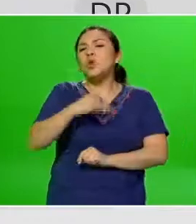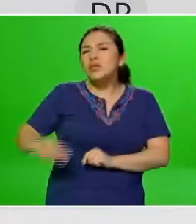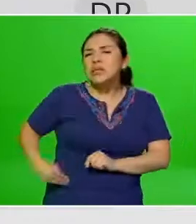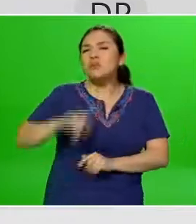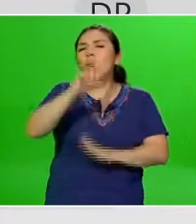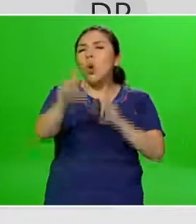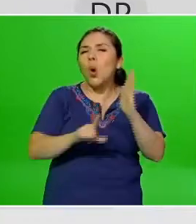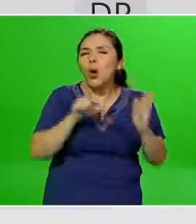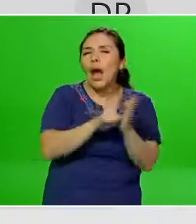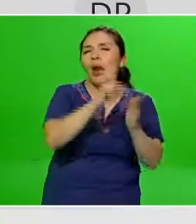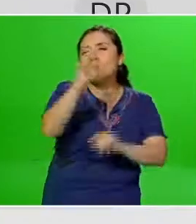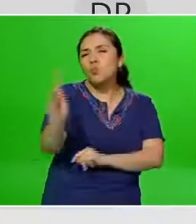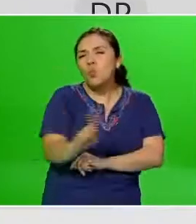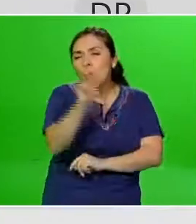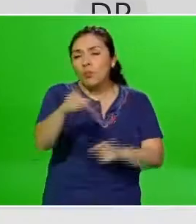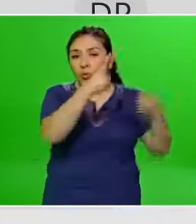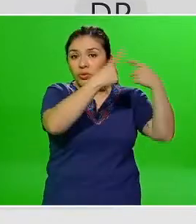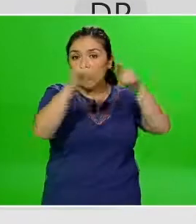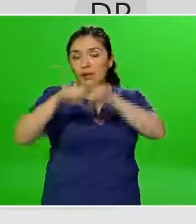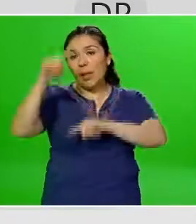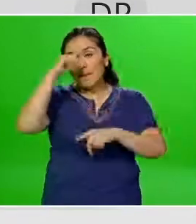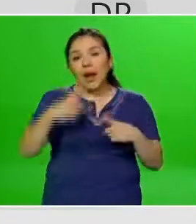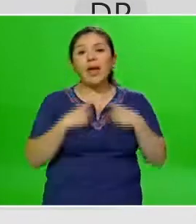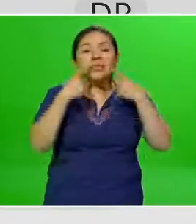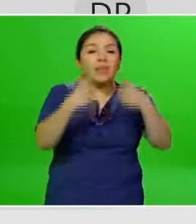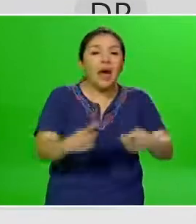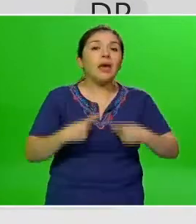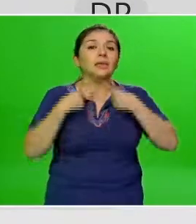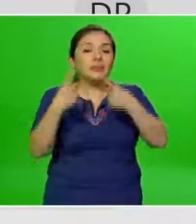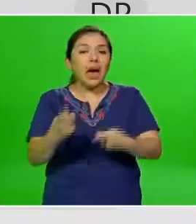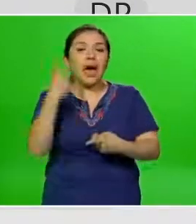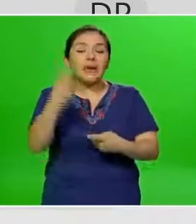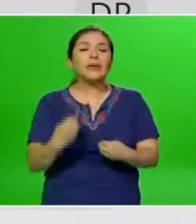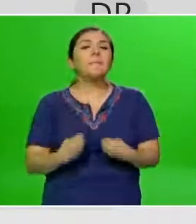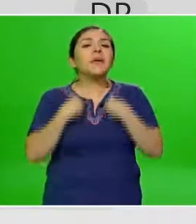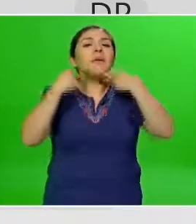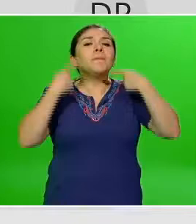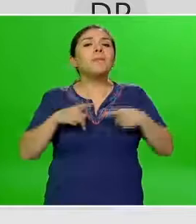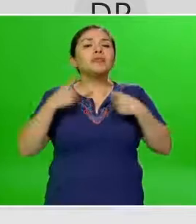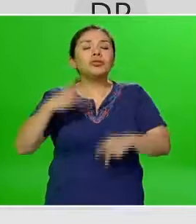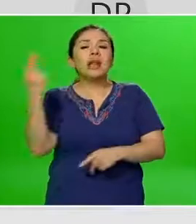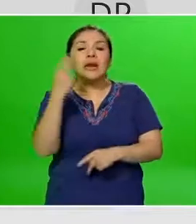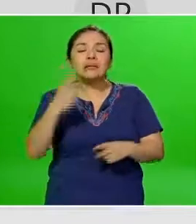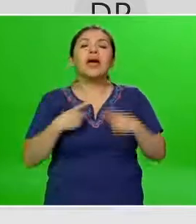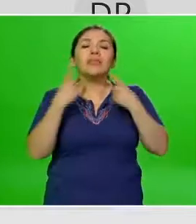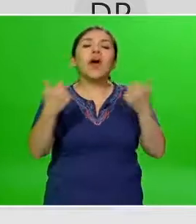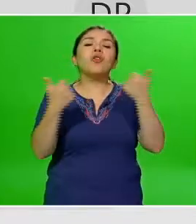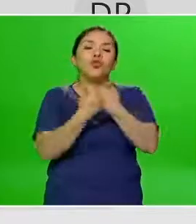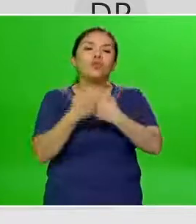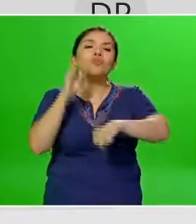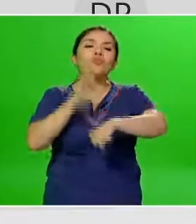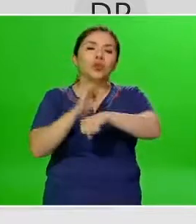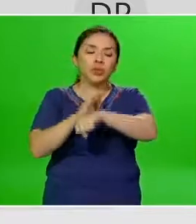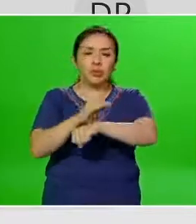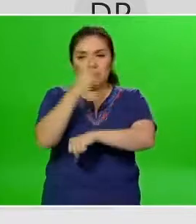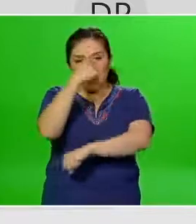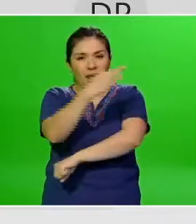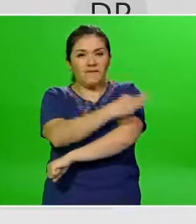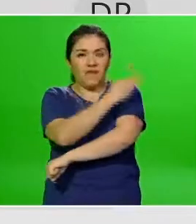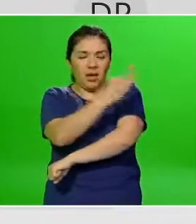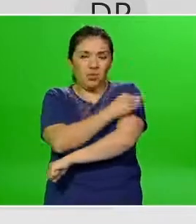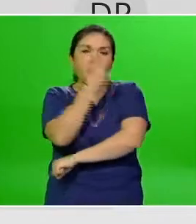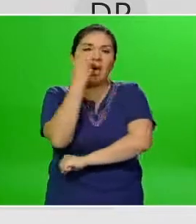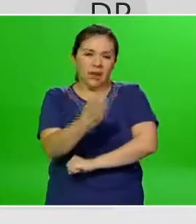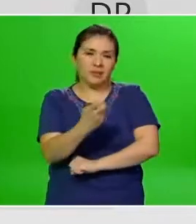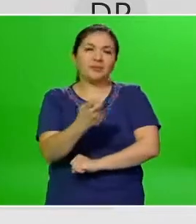de las localidades, pues donde residen y viven las personas que necesitan tener el acceso y la protección a